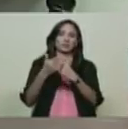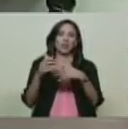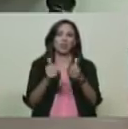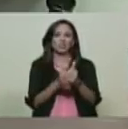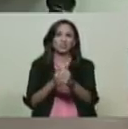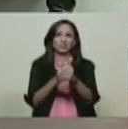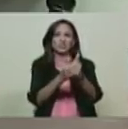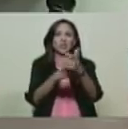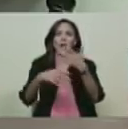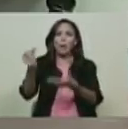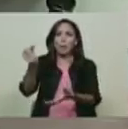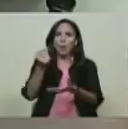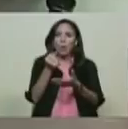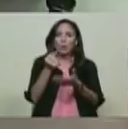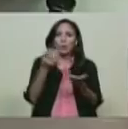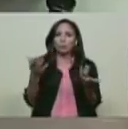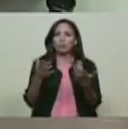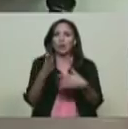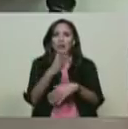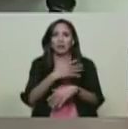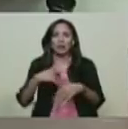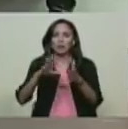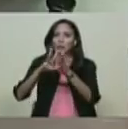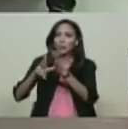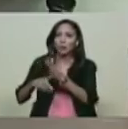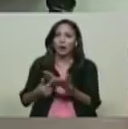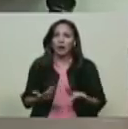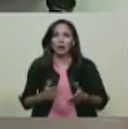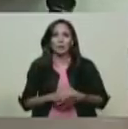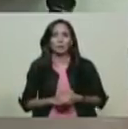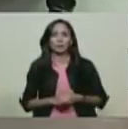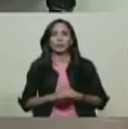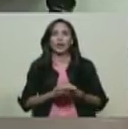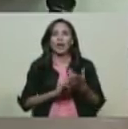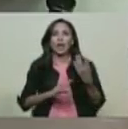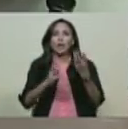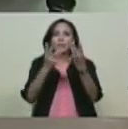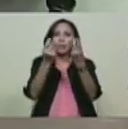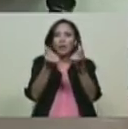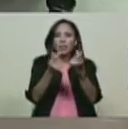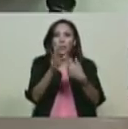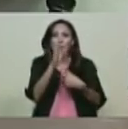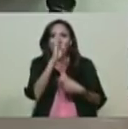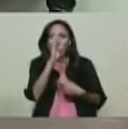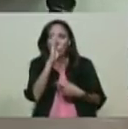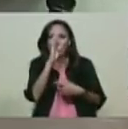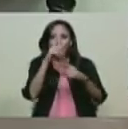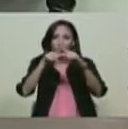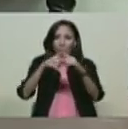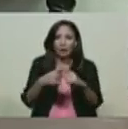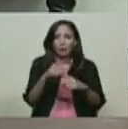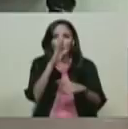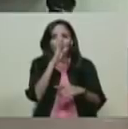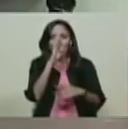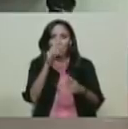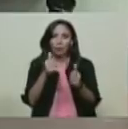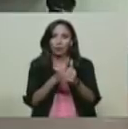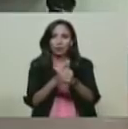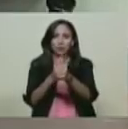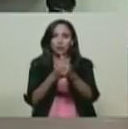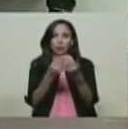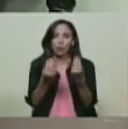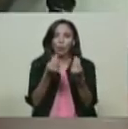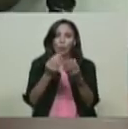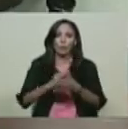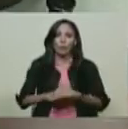contra los bonos venezolanos. Persecución contra las cuentas bancarias en el mundo. Persecución contra el comercio